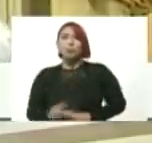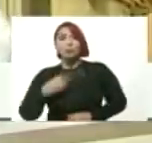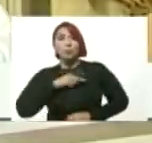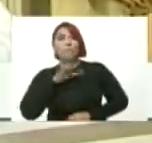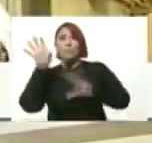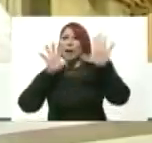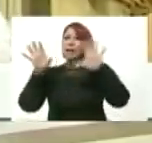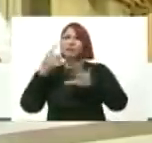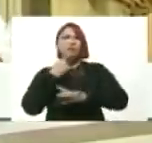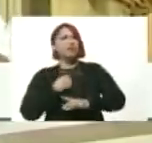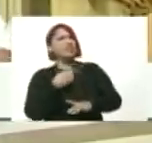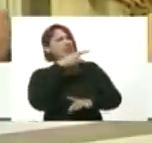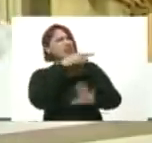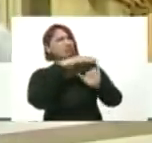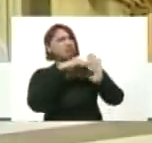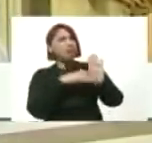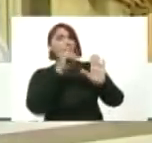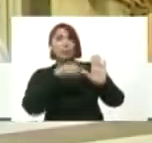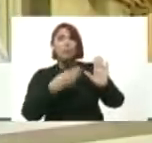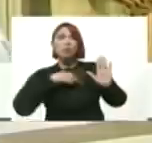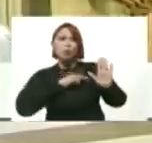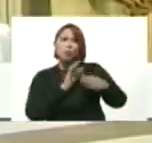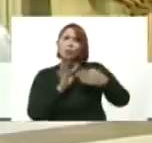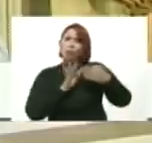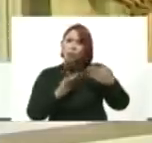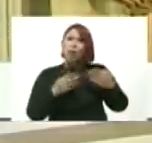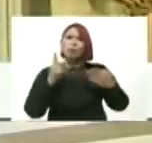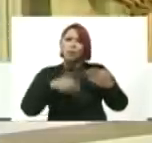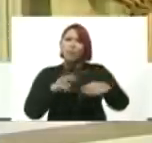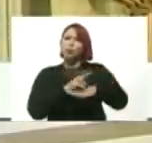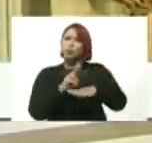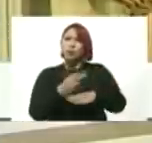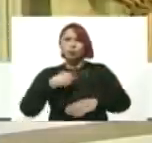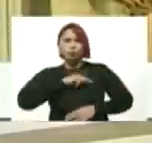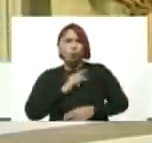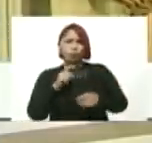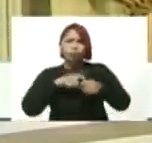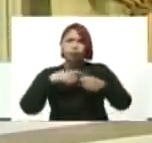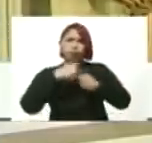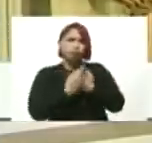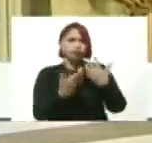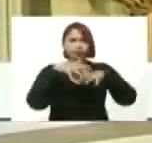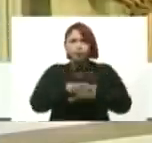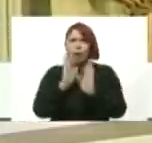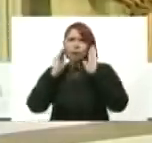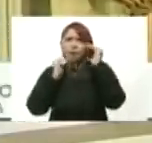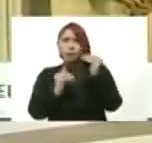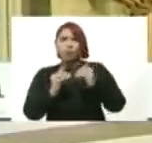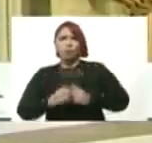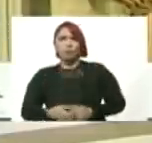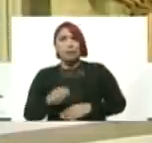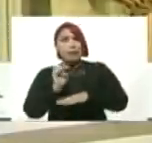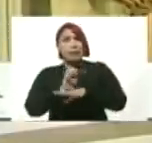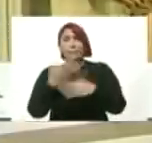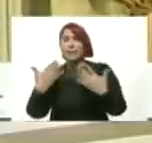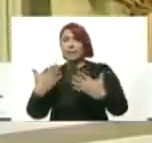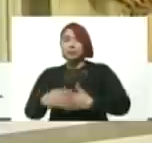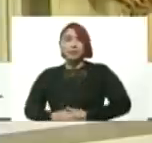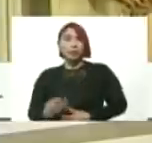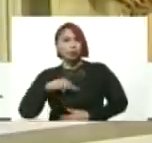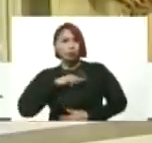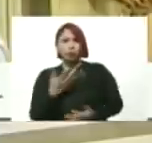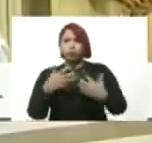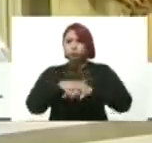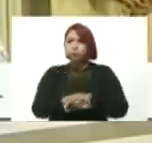países nos dice estos protocolos también están funcionando hemos integrado protocolos de atención de emergencia hemos